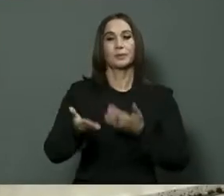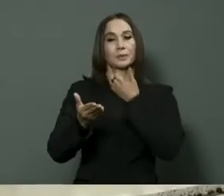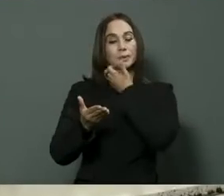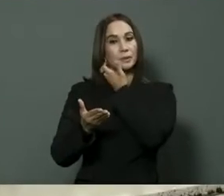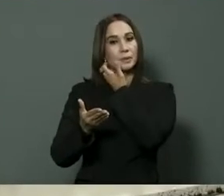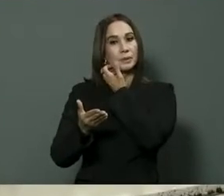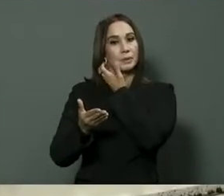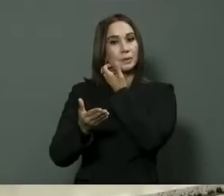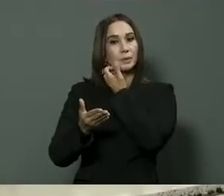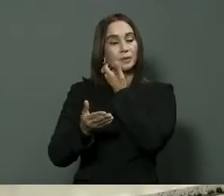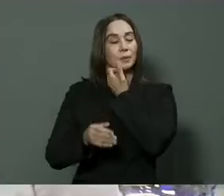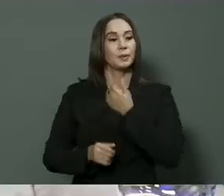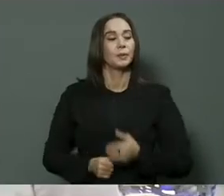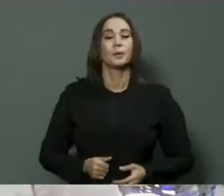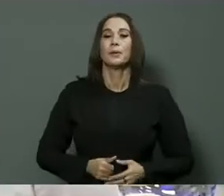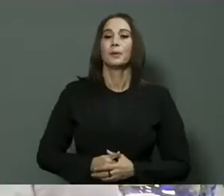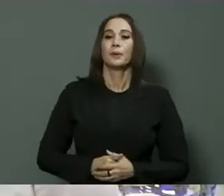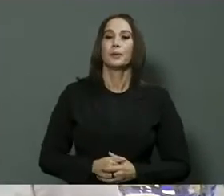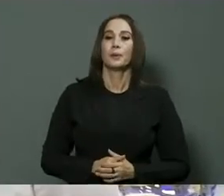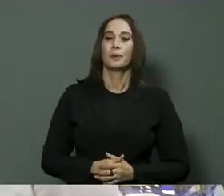el